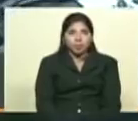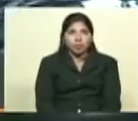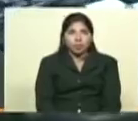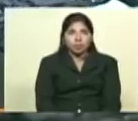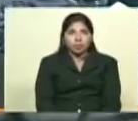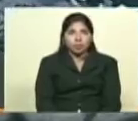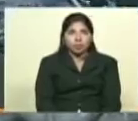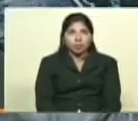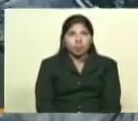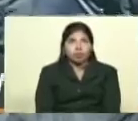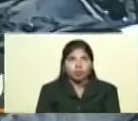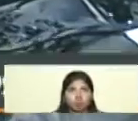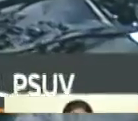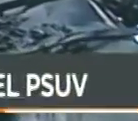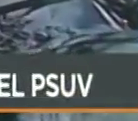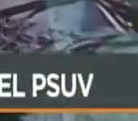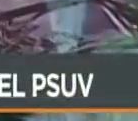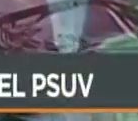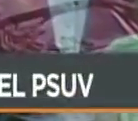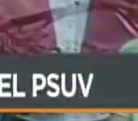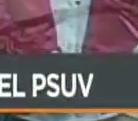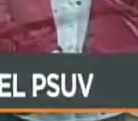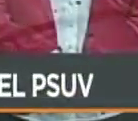Hace 3 años,